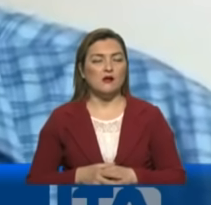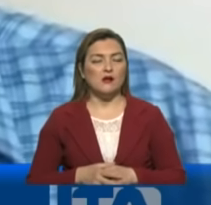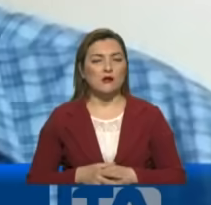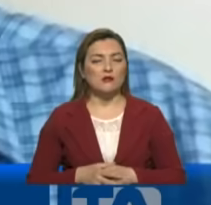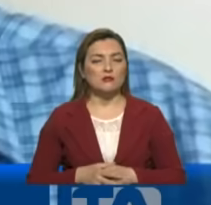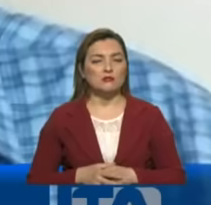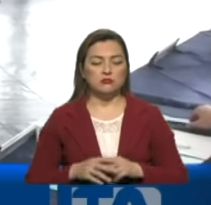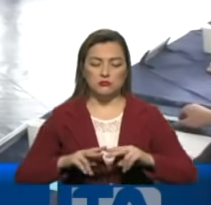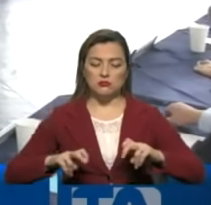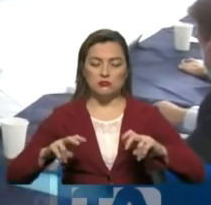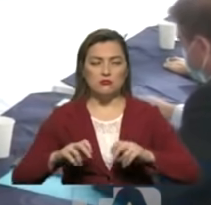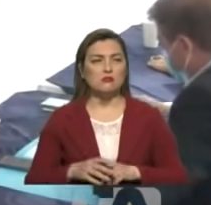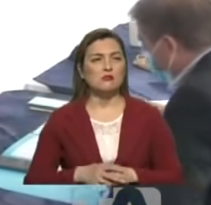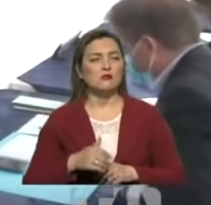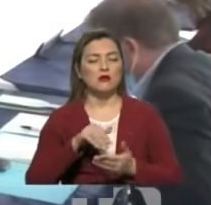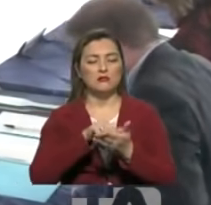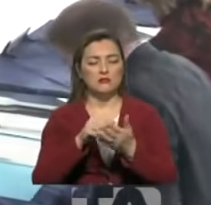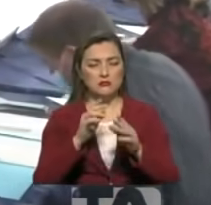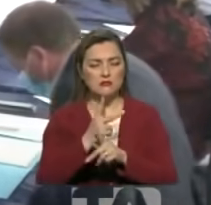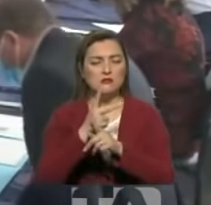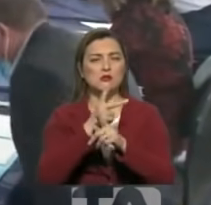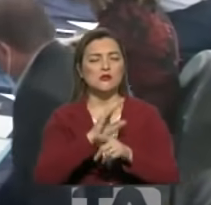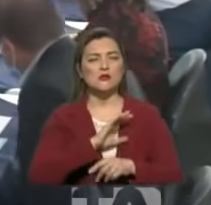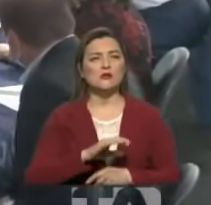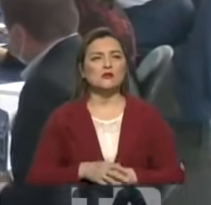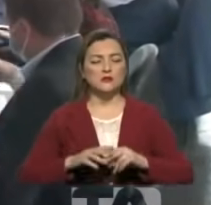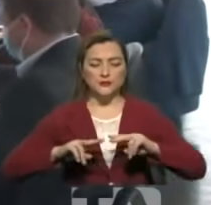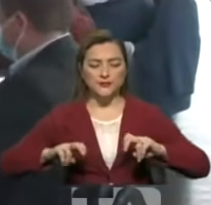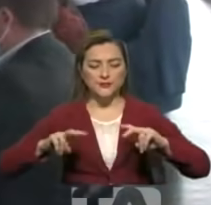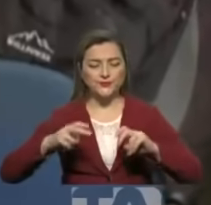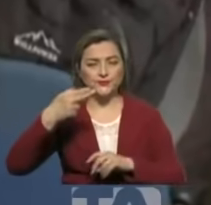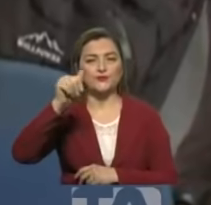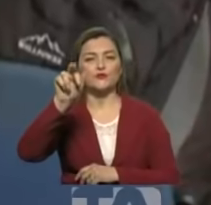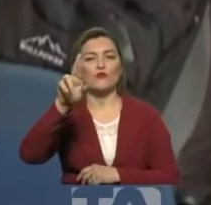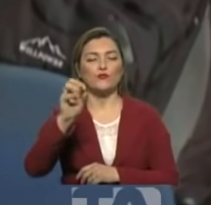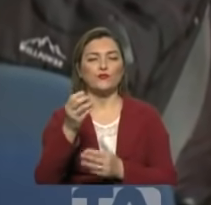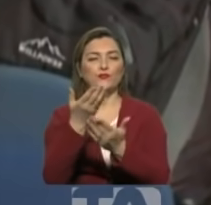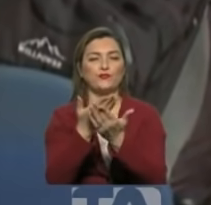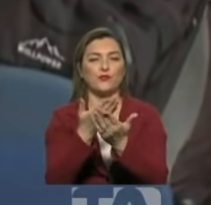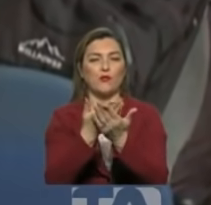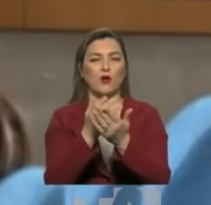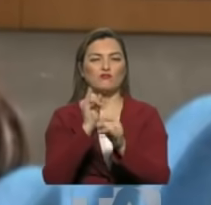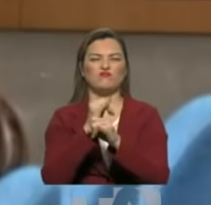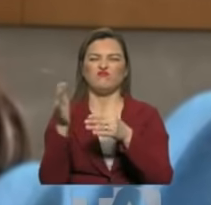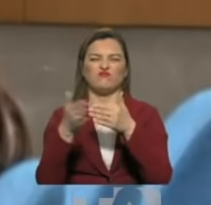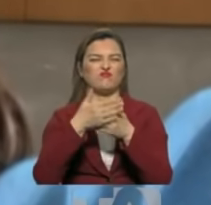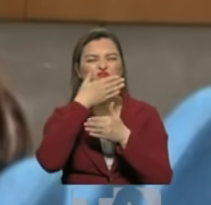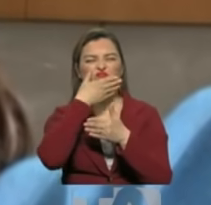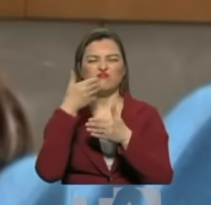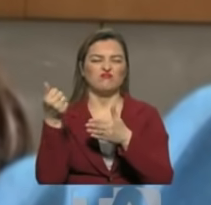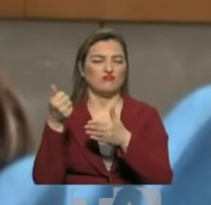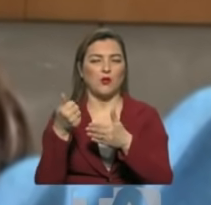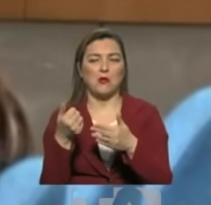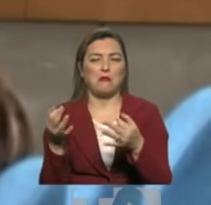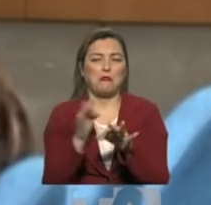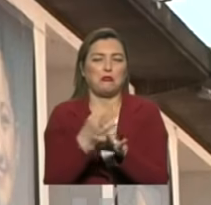a investigar. Otros miembros del consejo, en cambio, además de investigar a Aro, plantean cerrar la entidad en seguridad,